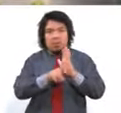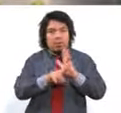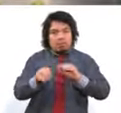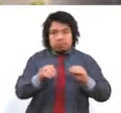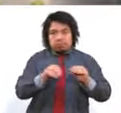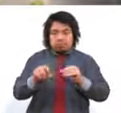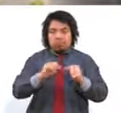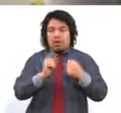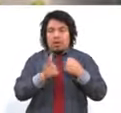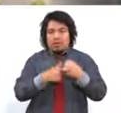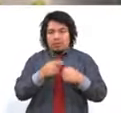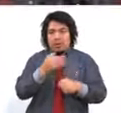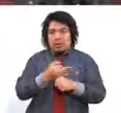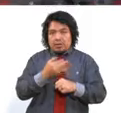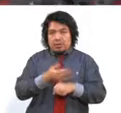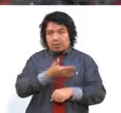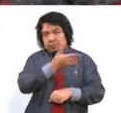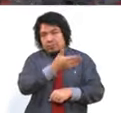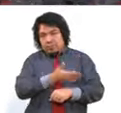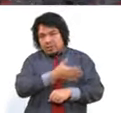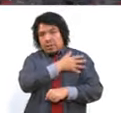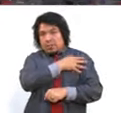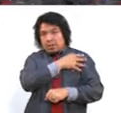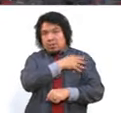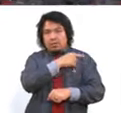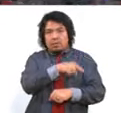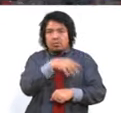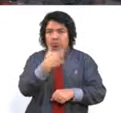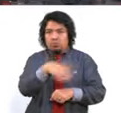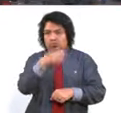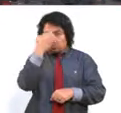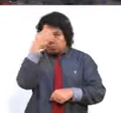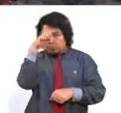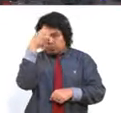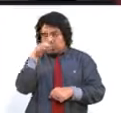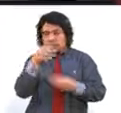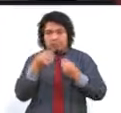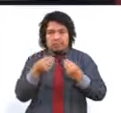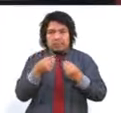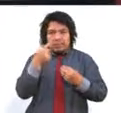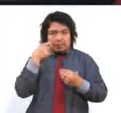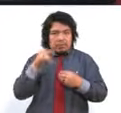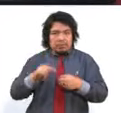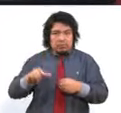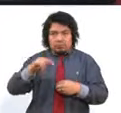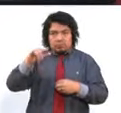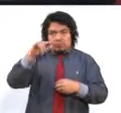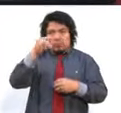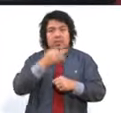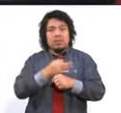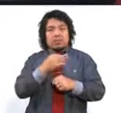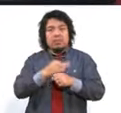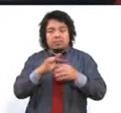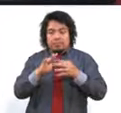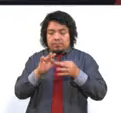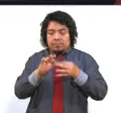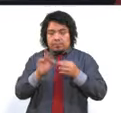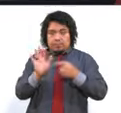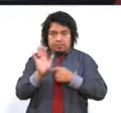al comandante, que es jefe de la unidad, con mucha experiencia en materia de aeronaves, el cual nos va a dar una demostración de